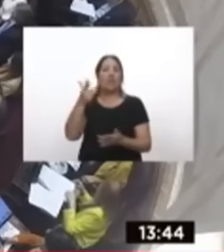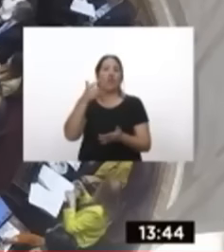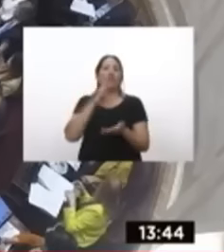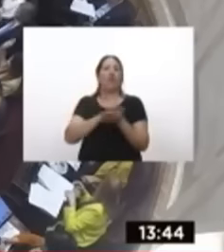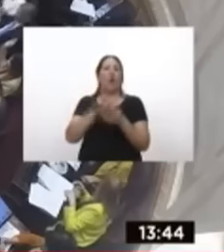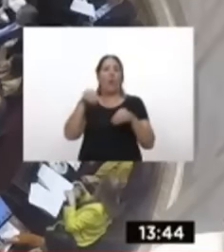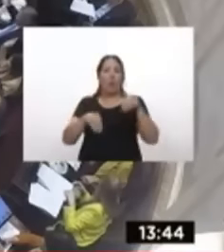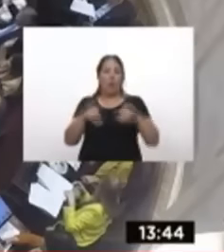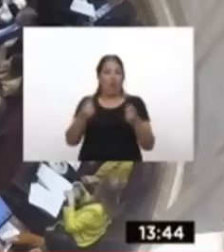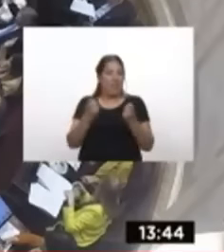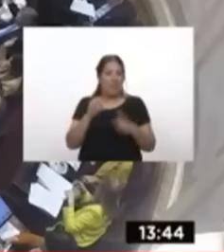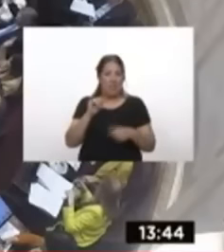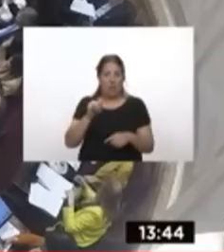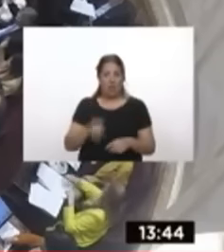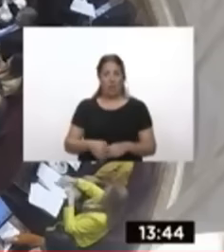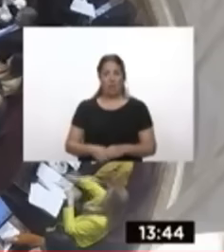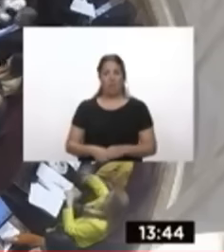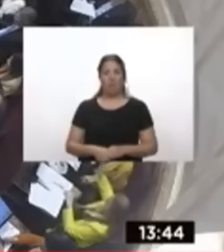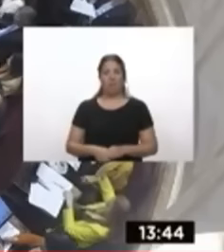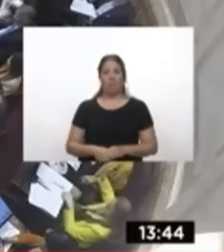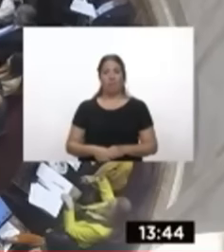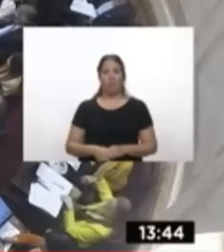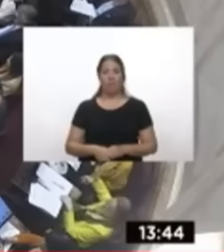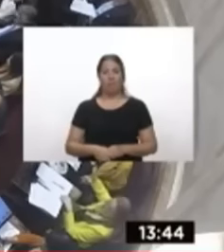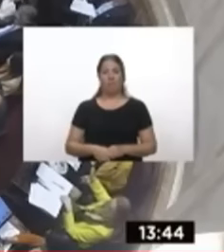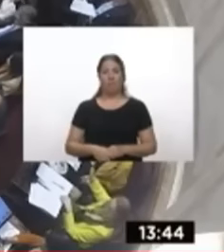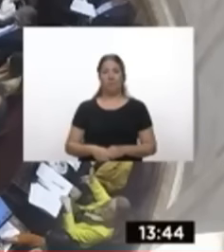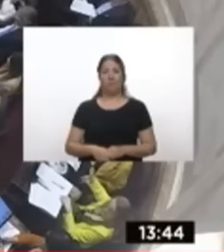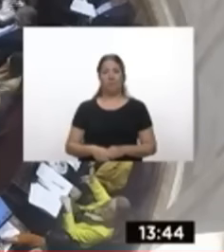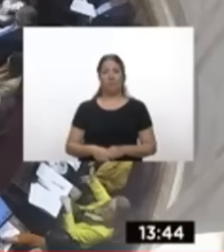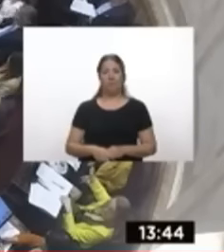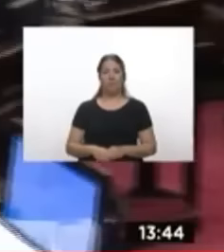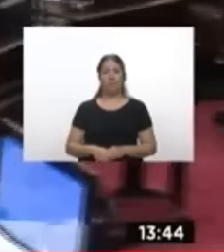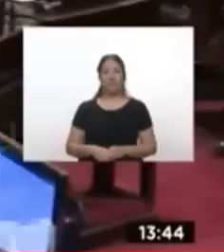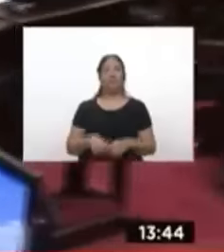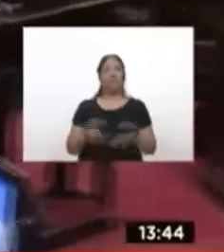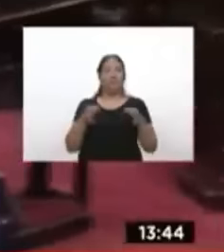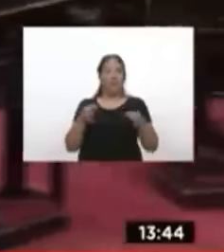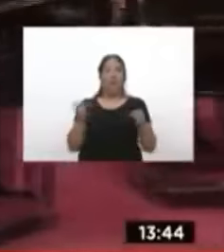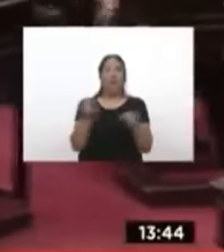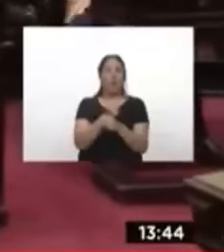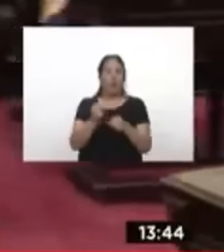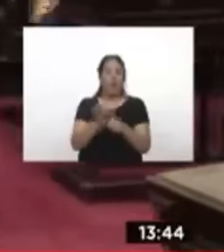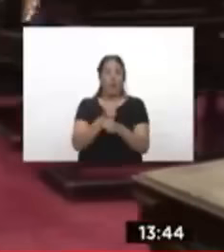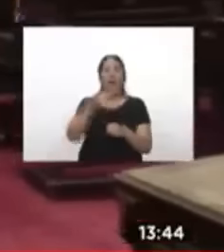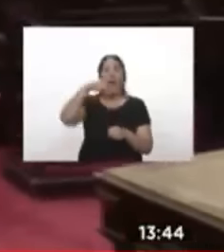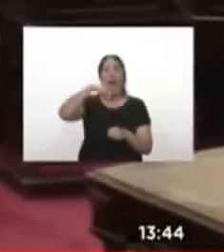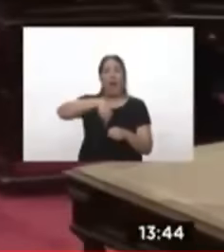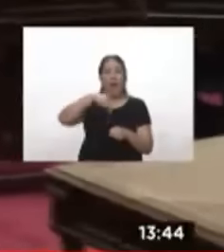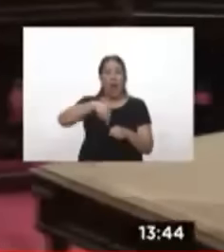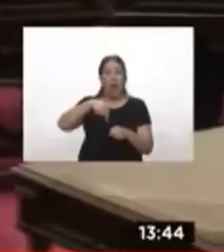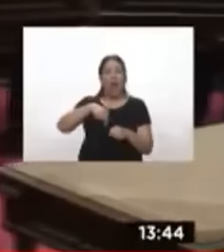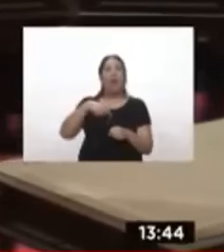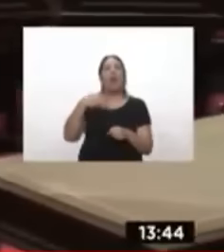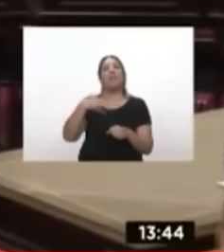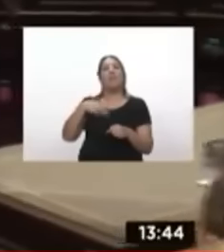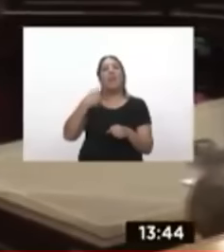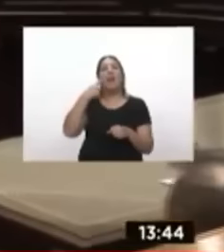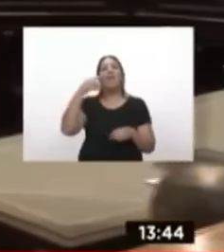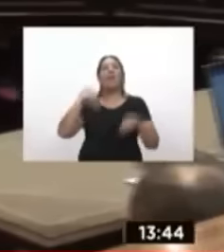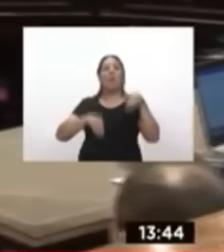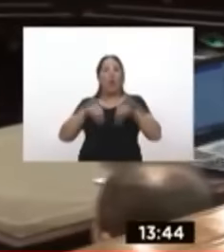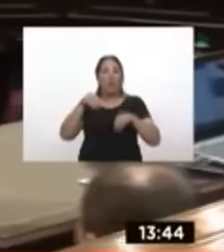lo votás por mayoría absoluta. Si no lo discutiste antes, no tuvo tratamiento previo en la comisión